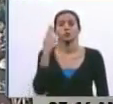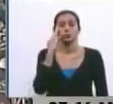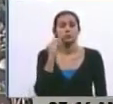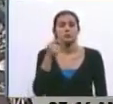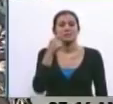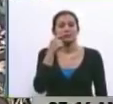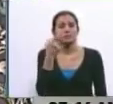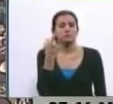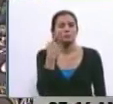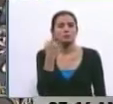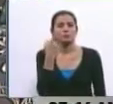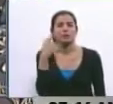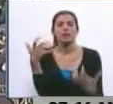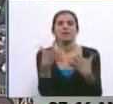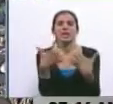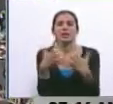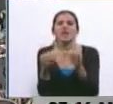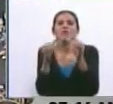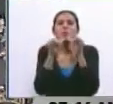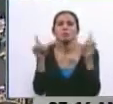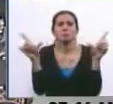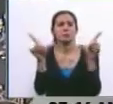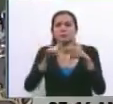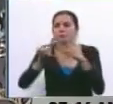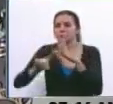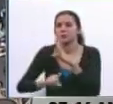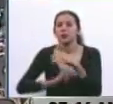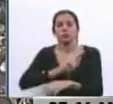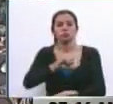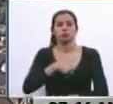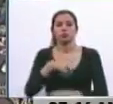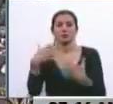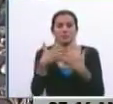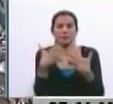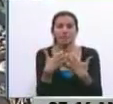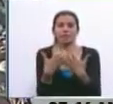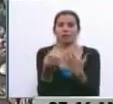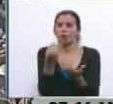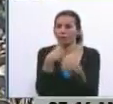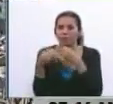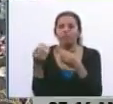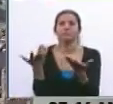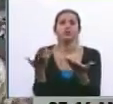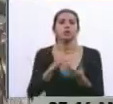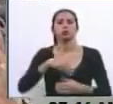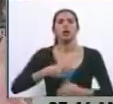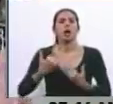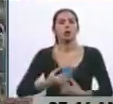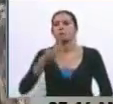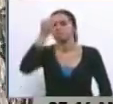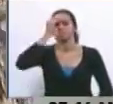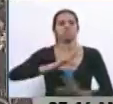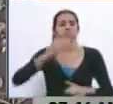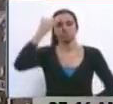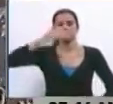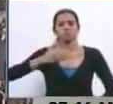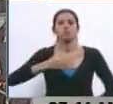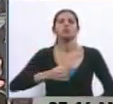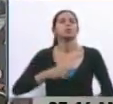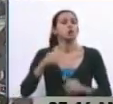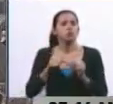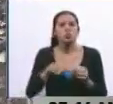esta guerra no convencional, pero nos hemos convertido en soldadas y en soldados de esta guerra y la vamos ganando y la